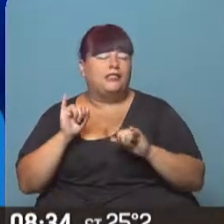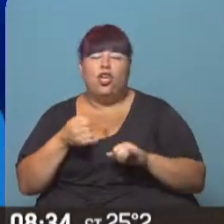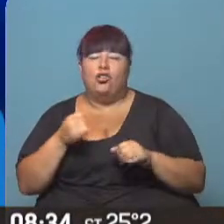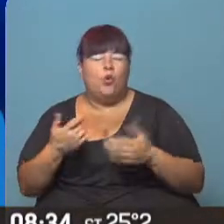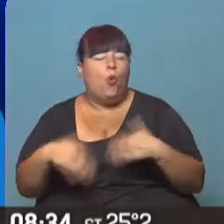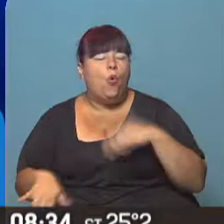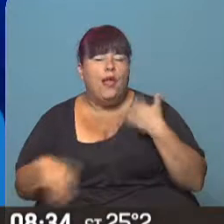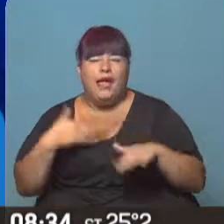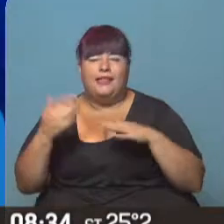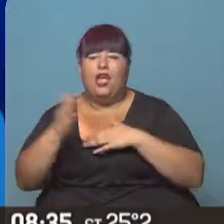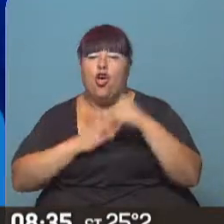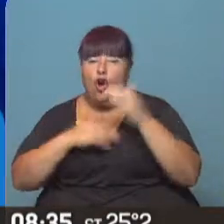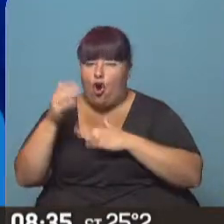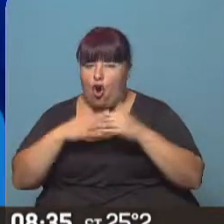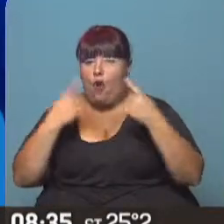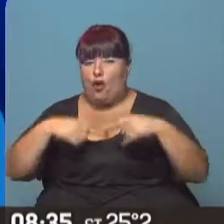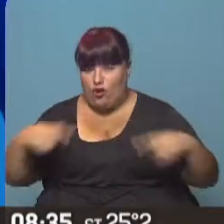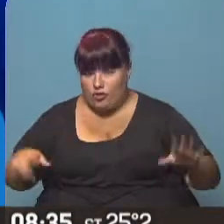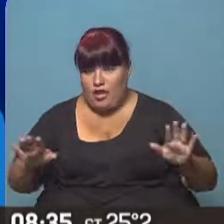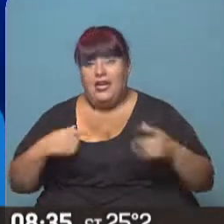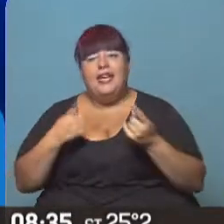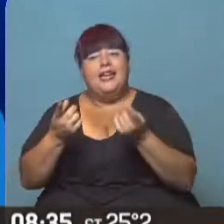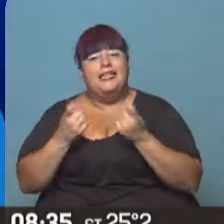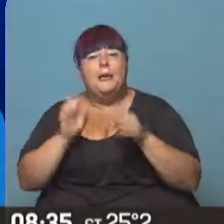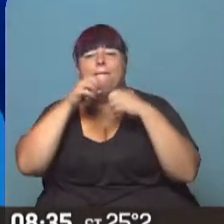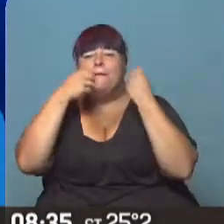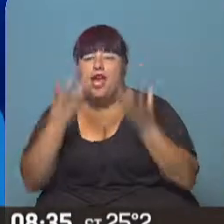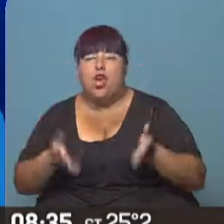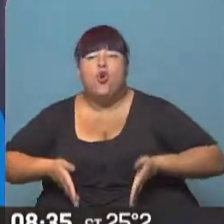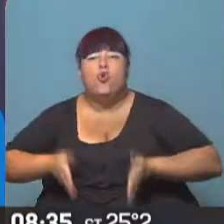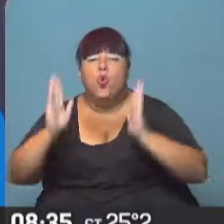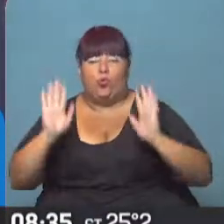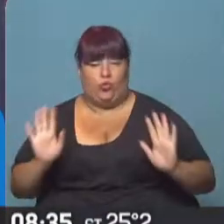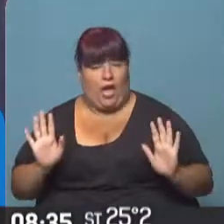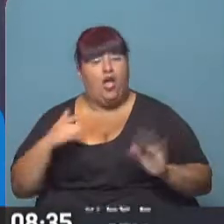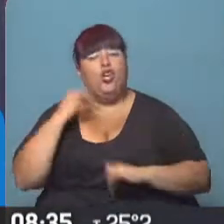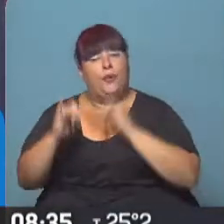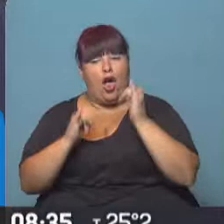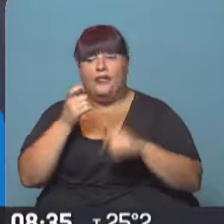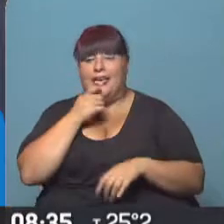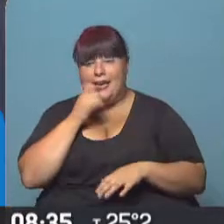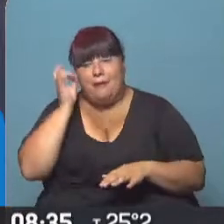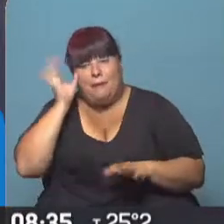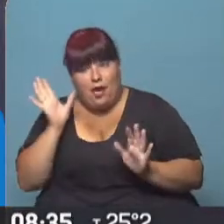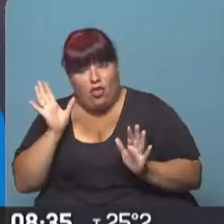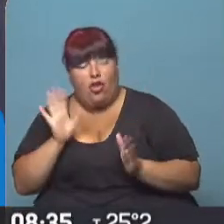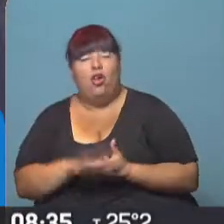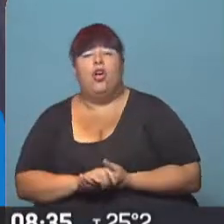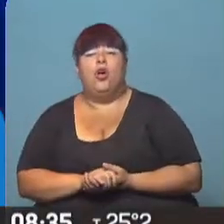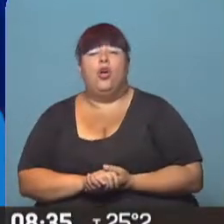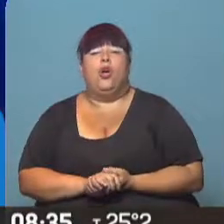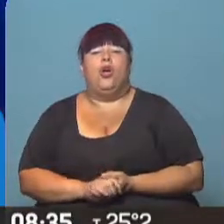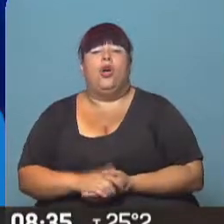desesperadamente obras de infraestructura. Necesitamos mejorar nuestras rutas. Mire, yo le cuento un ejemplo, y discúlpeme.